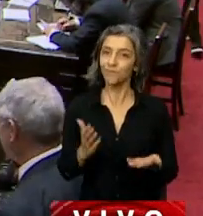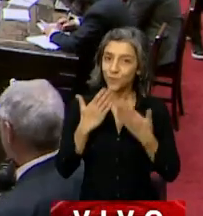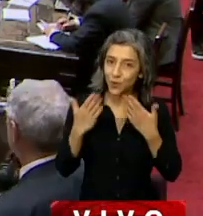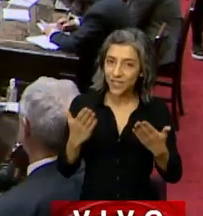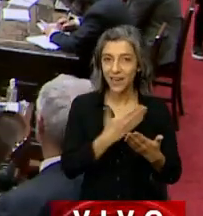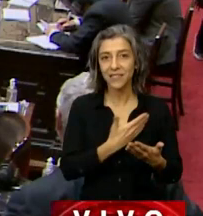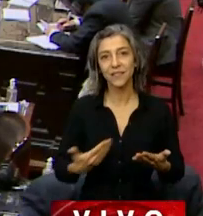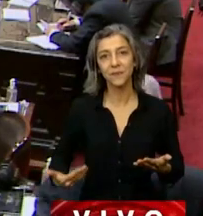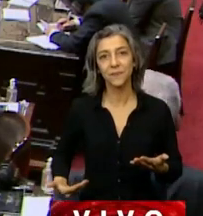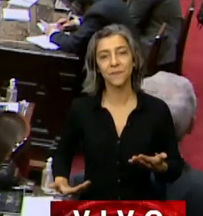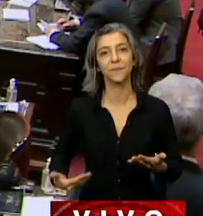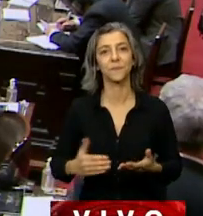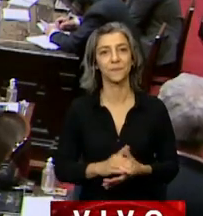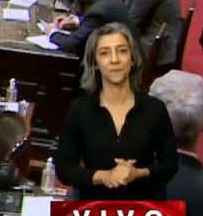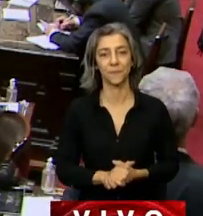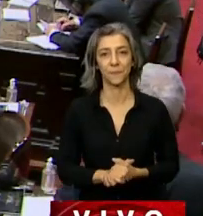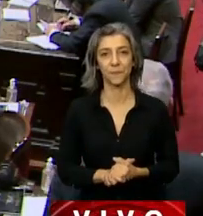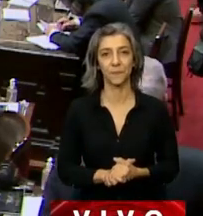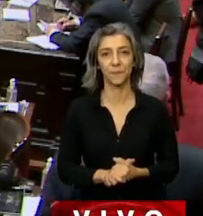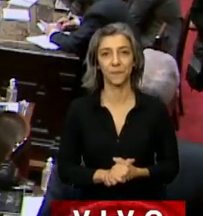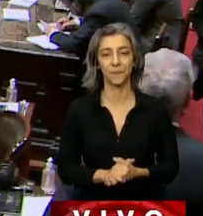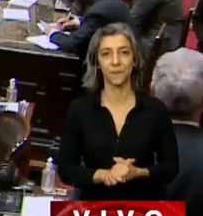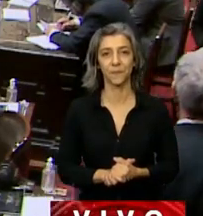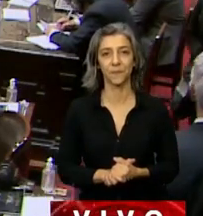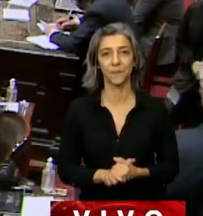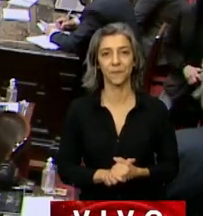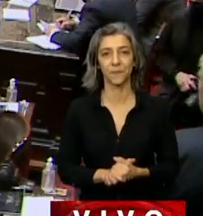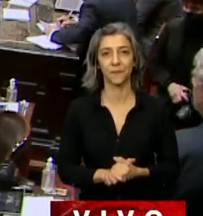Muchas gracias, presidente.